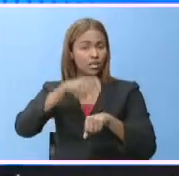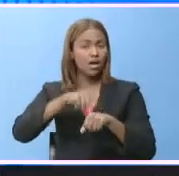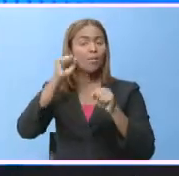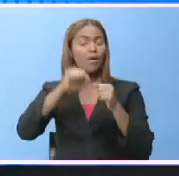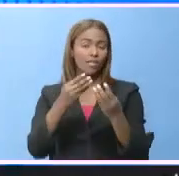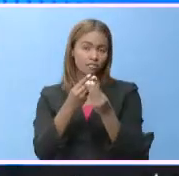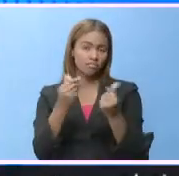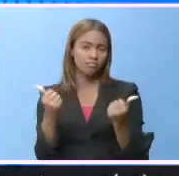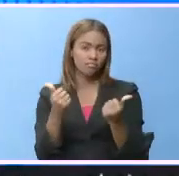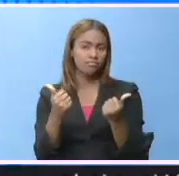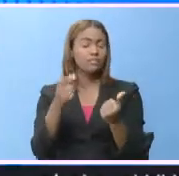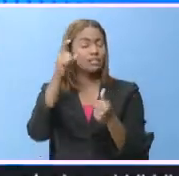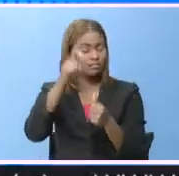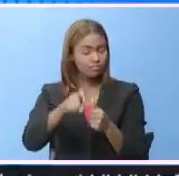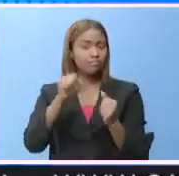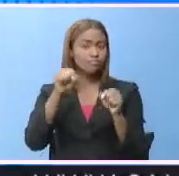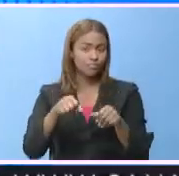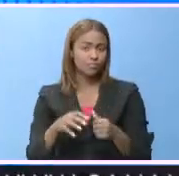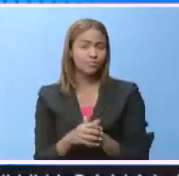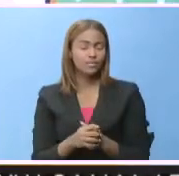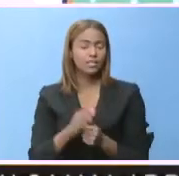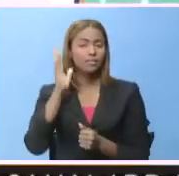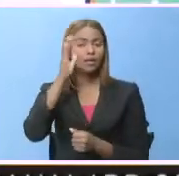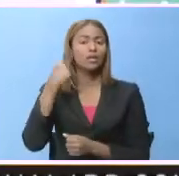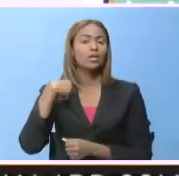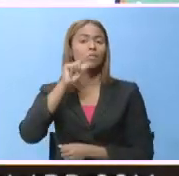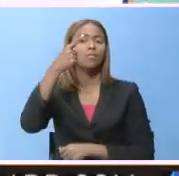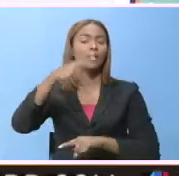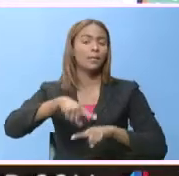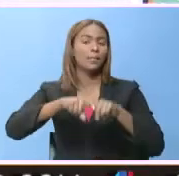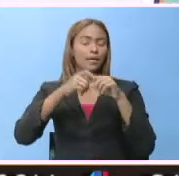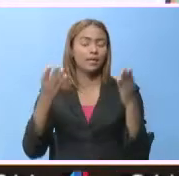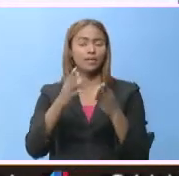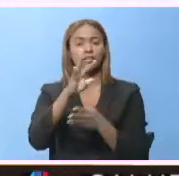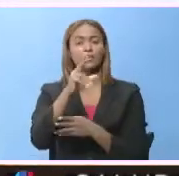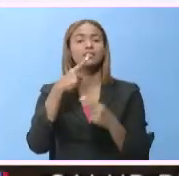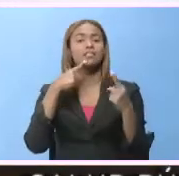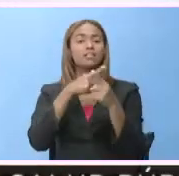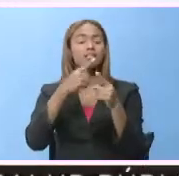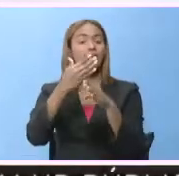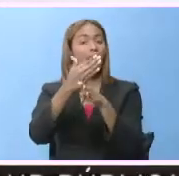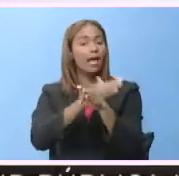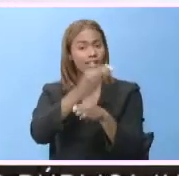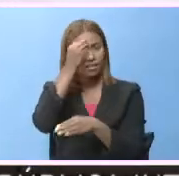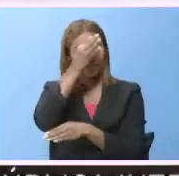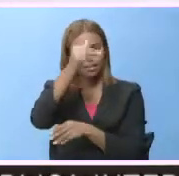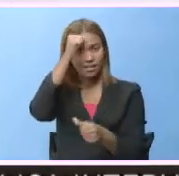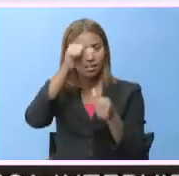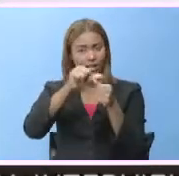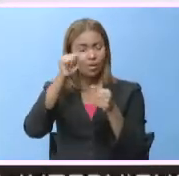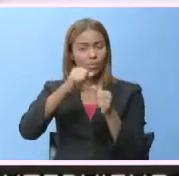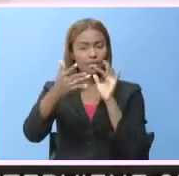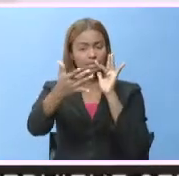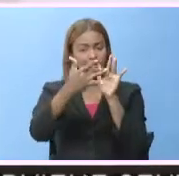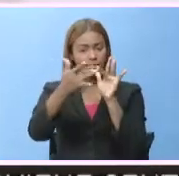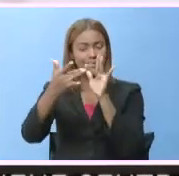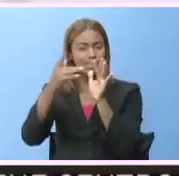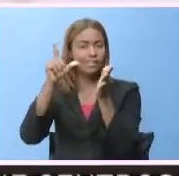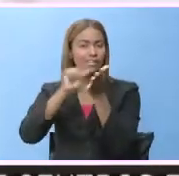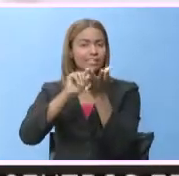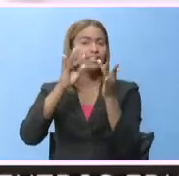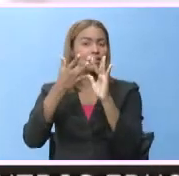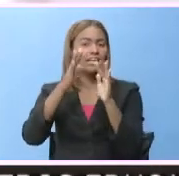tiene solución. Tiene solución. Nos vamos a la primera pausa acá en 4RD Noticias. No sin antes recordarte la conexión a través de las redes sociales.